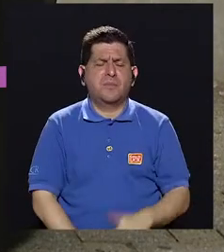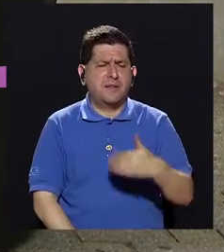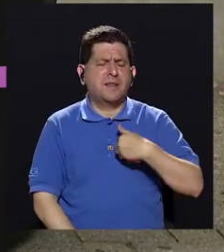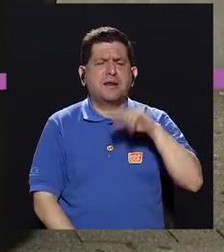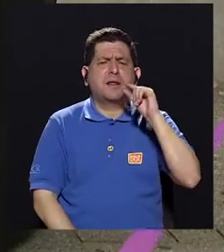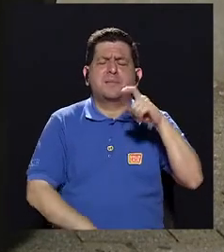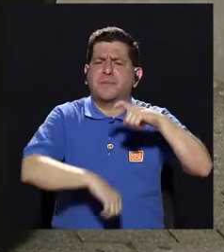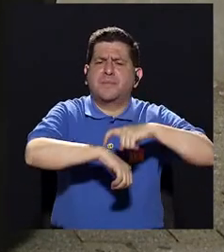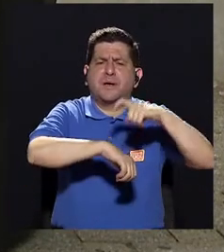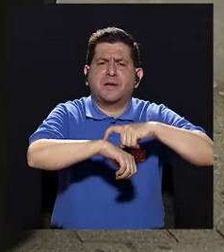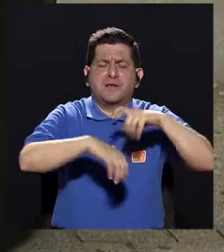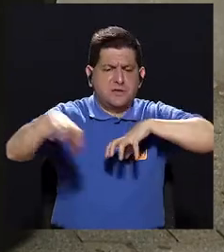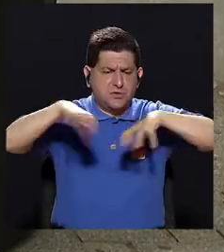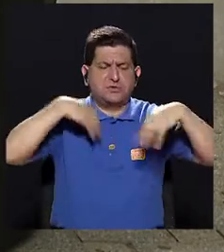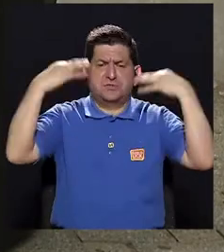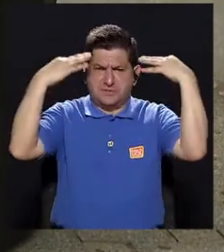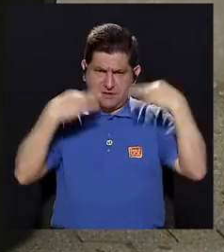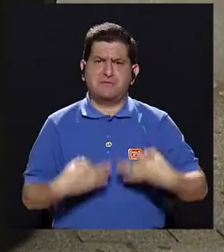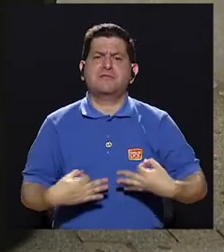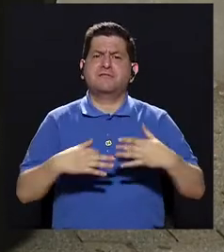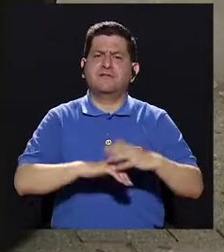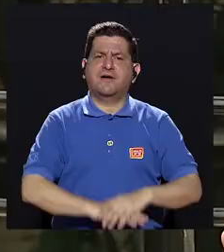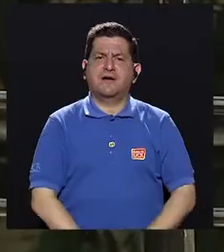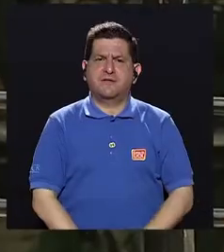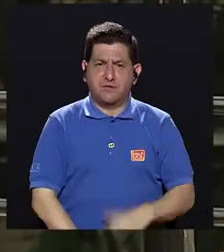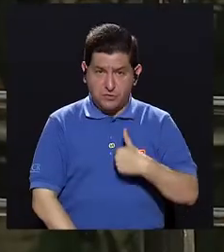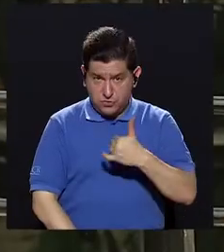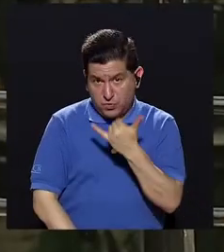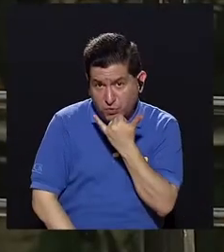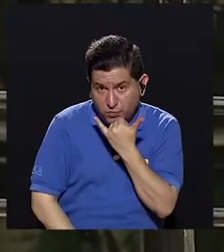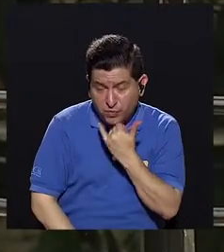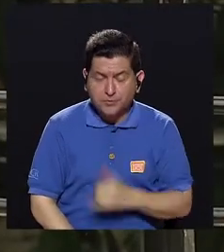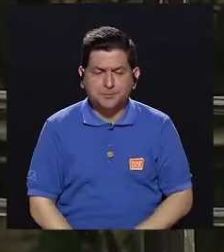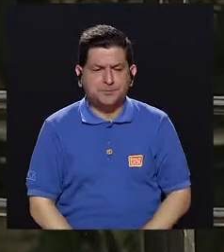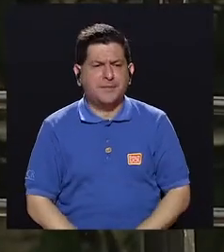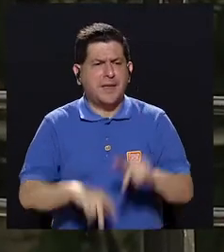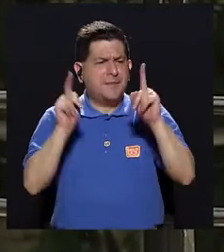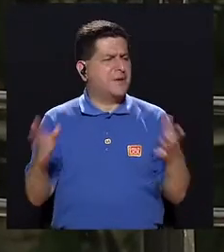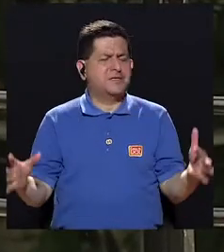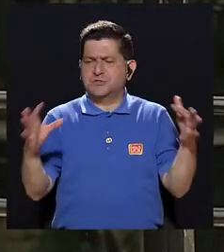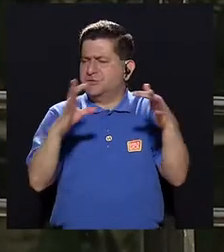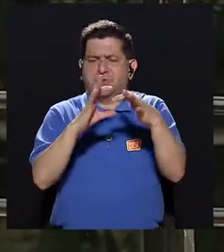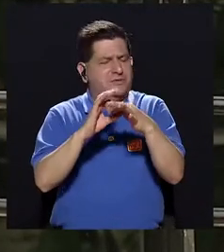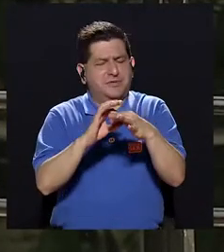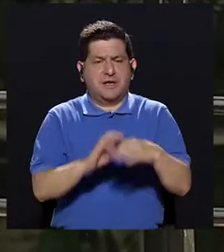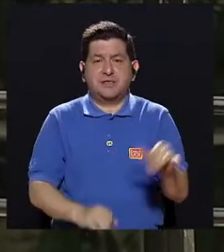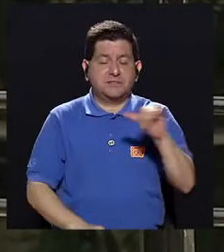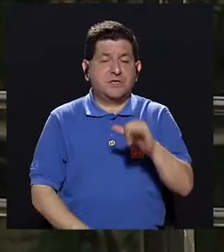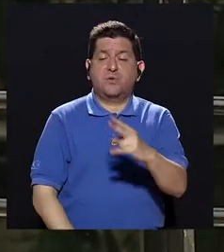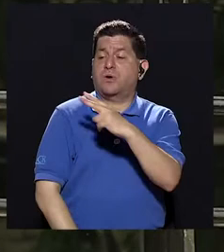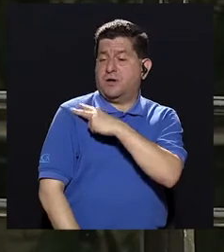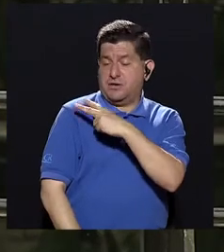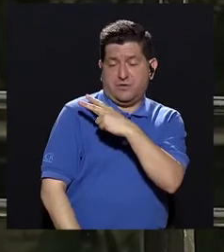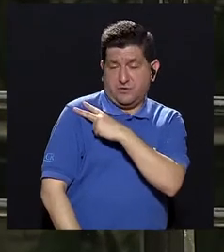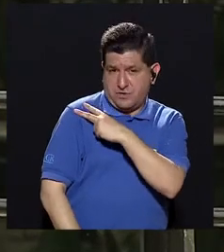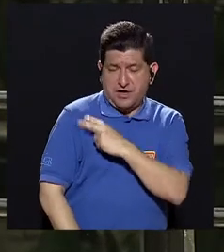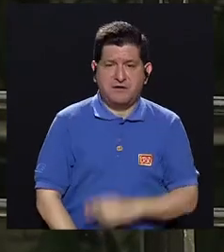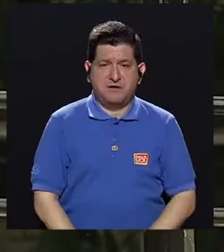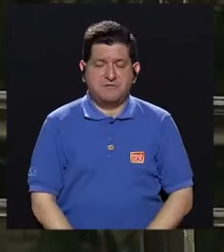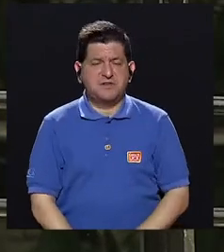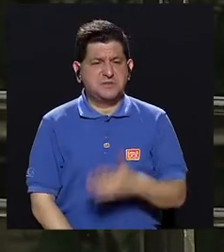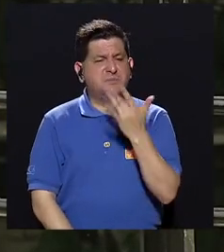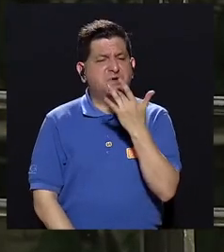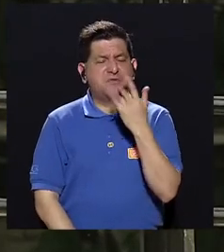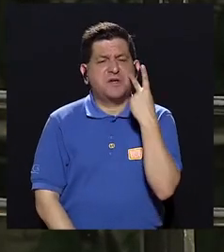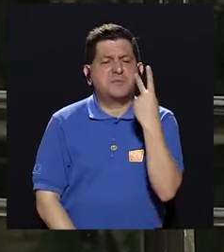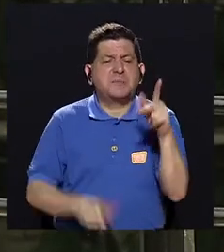tener pequeños espacios para hacer actividad física. ¿O me equivoco? Sí, la gente no lo asocia y a veces las mismas jefaturas, ¿verdad? Los mismos